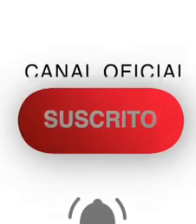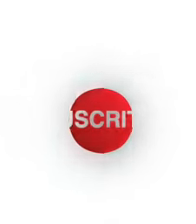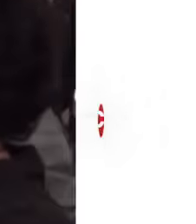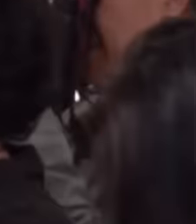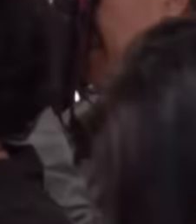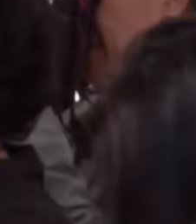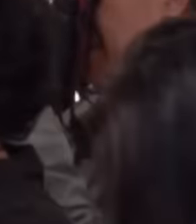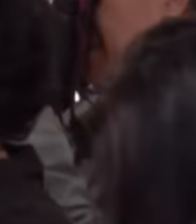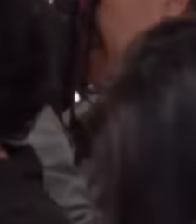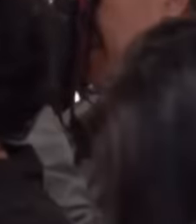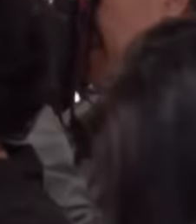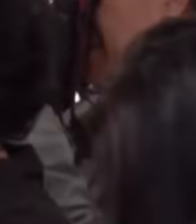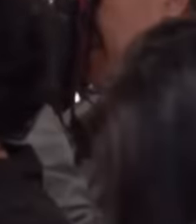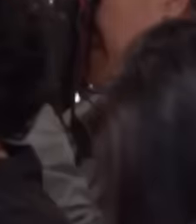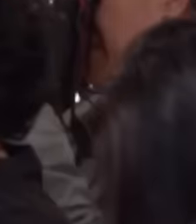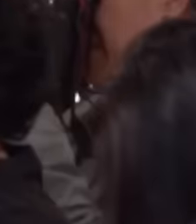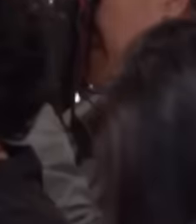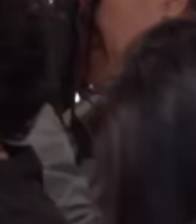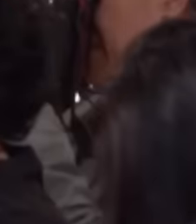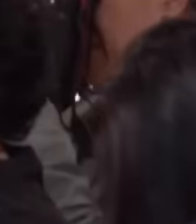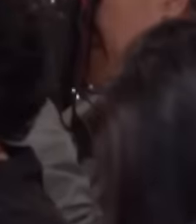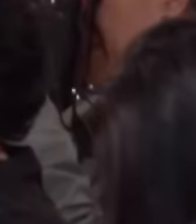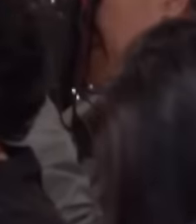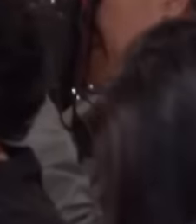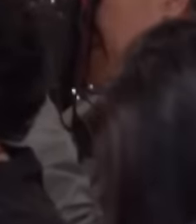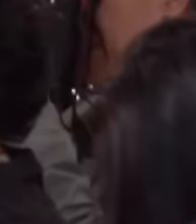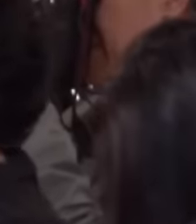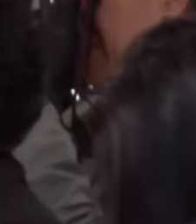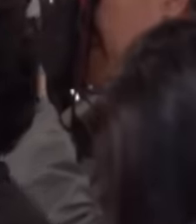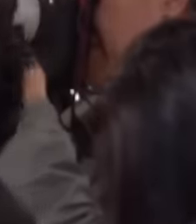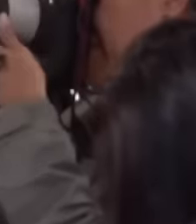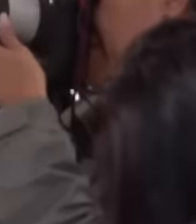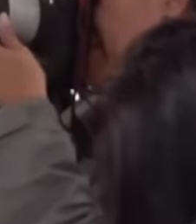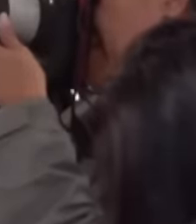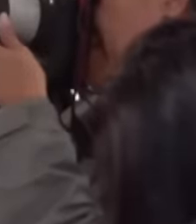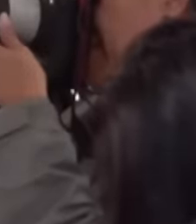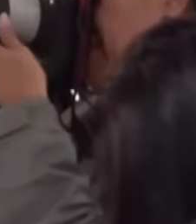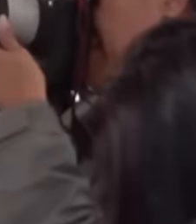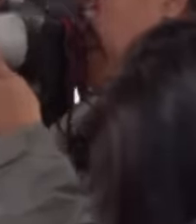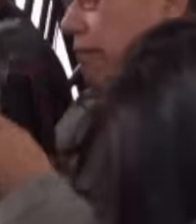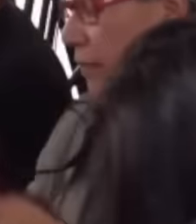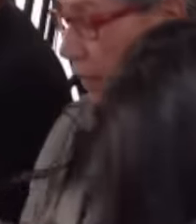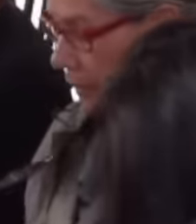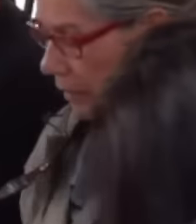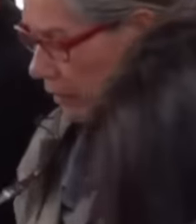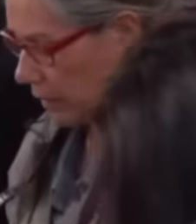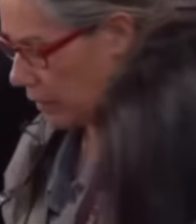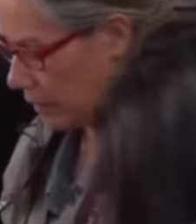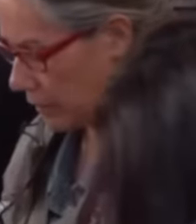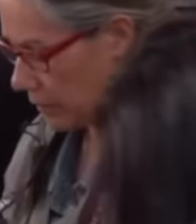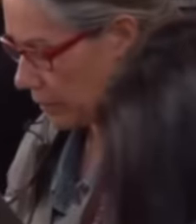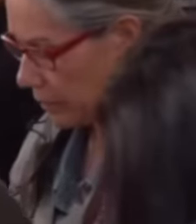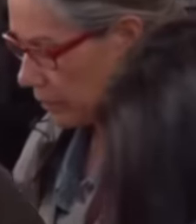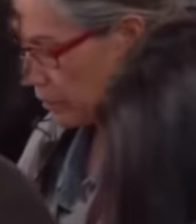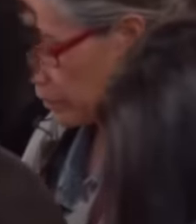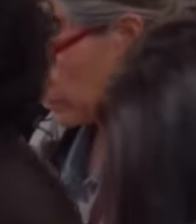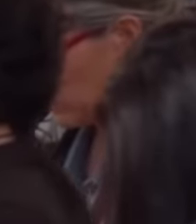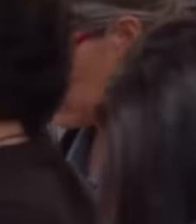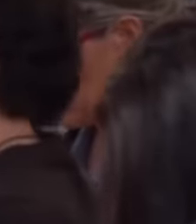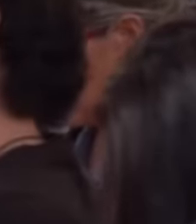está también Hans Salazar. ¿Qué opinión tiene usted acerca de este movimiento que quiere hacer para callar las